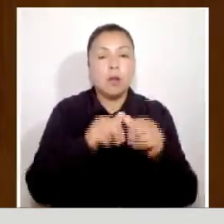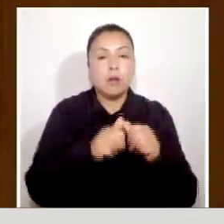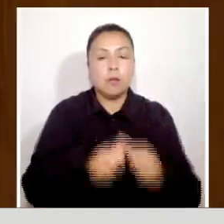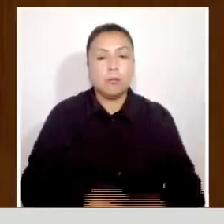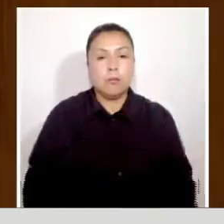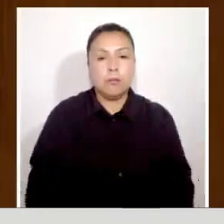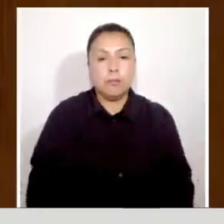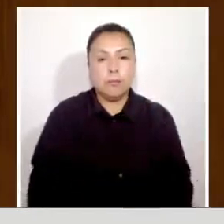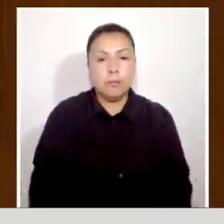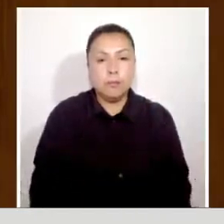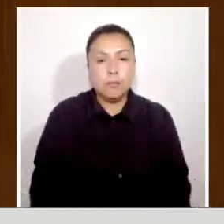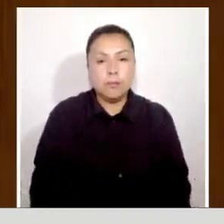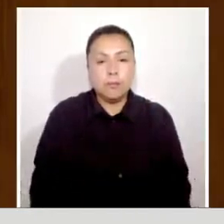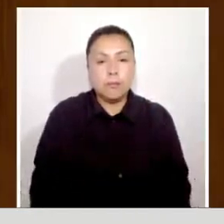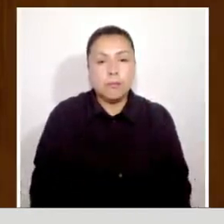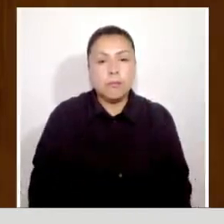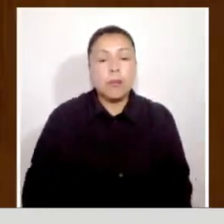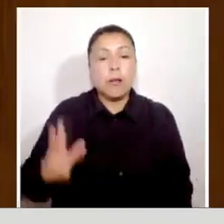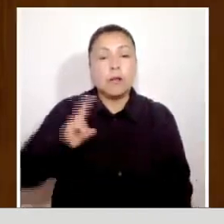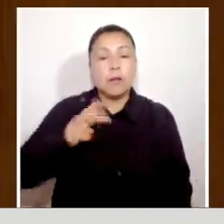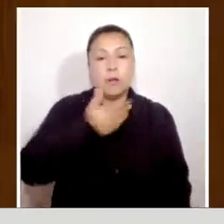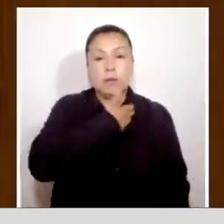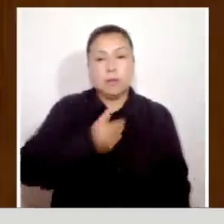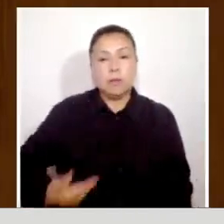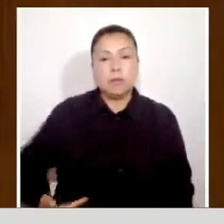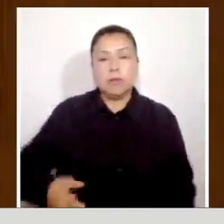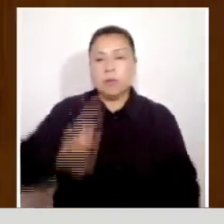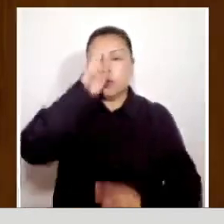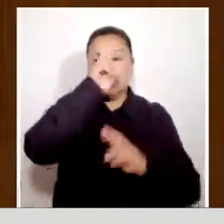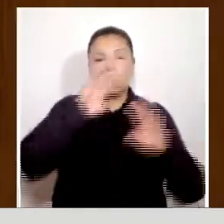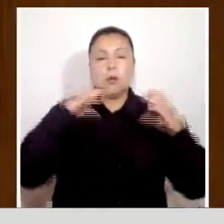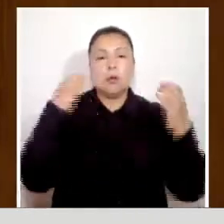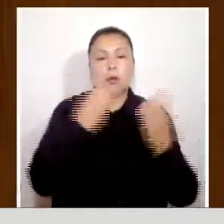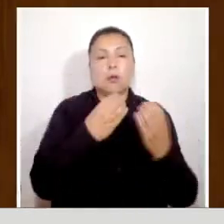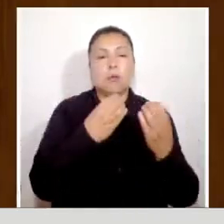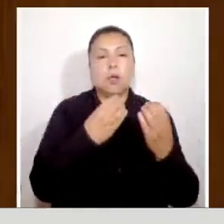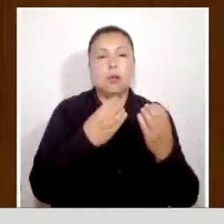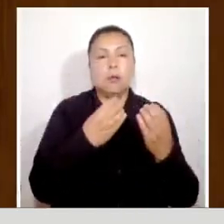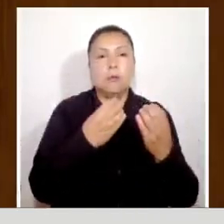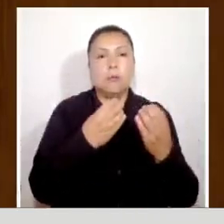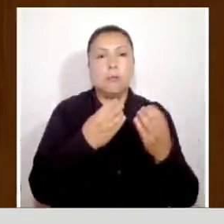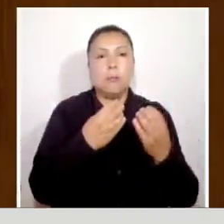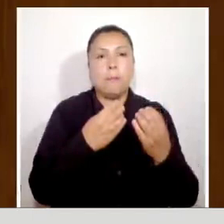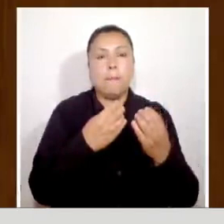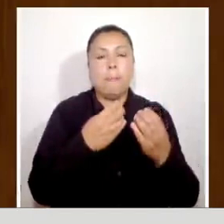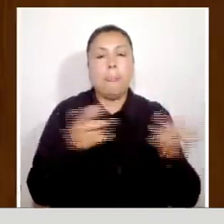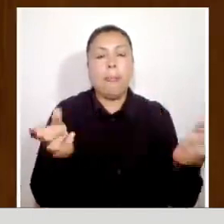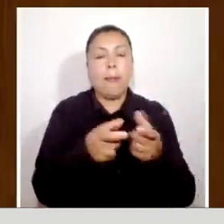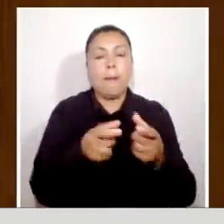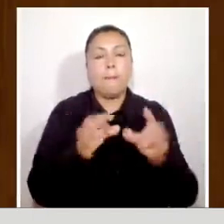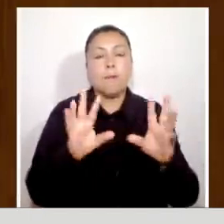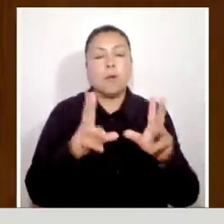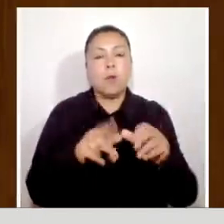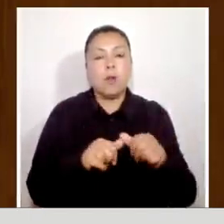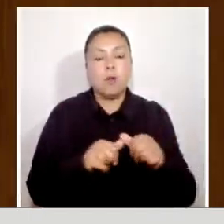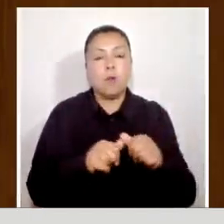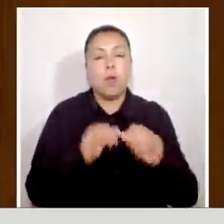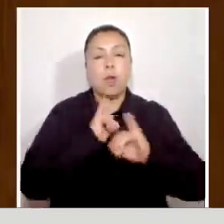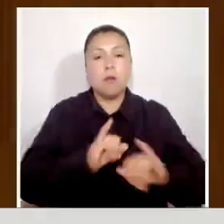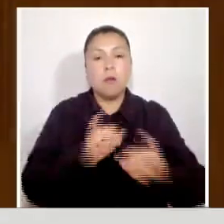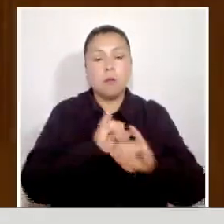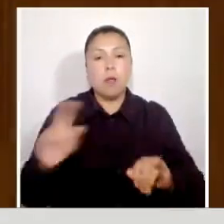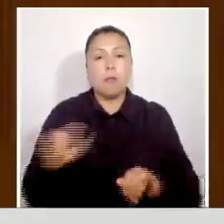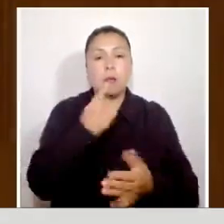intrafamiliar señor presidente y honorable cámara vuestra comisión de la familia viene informar en primer